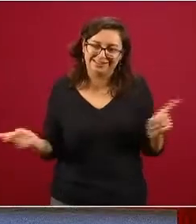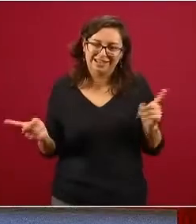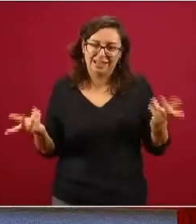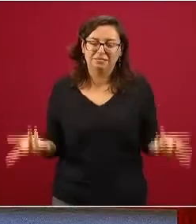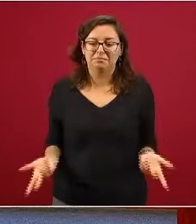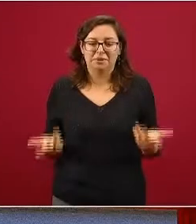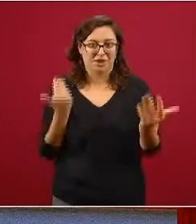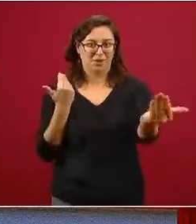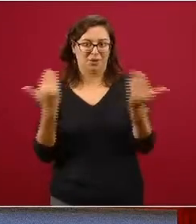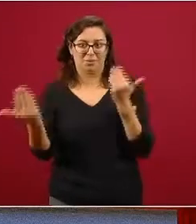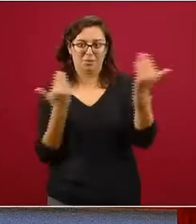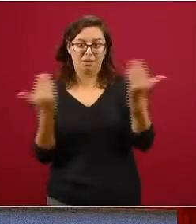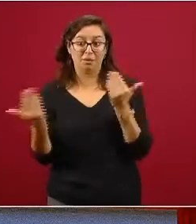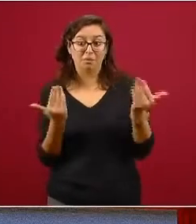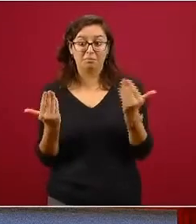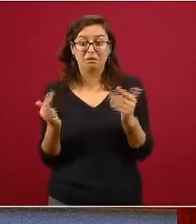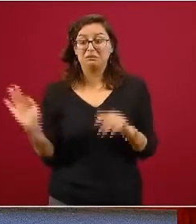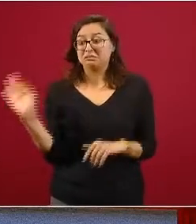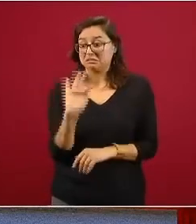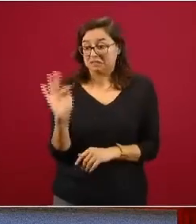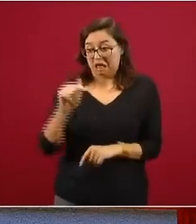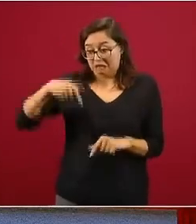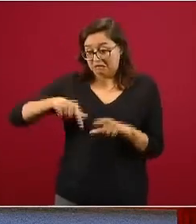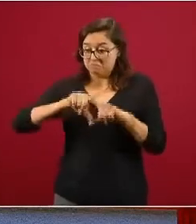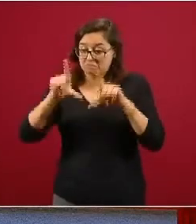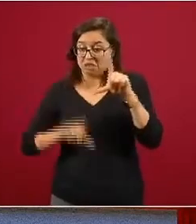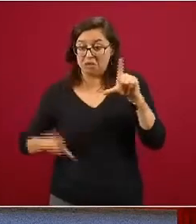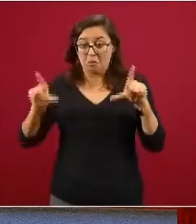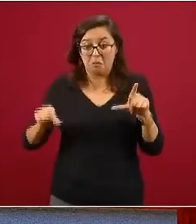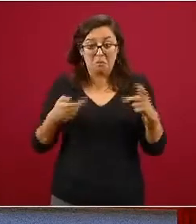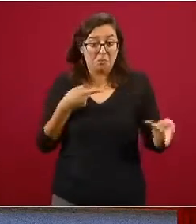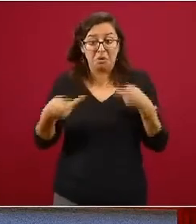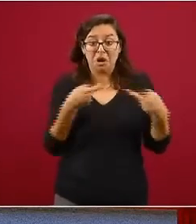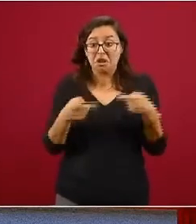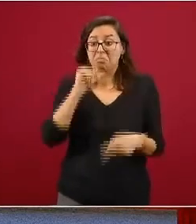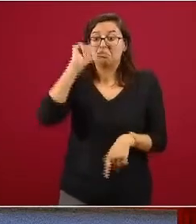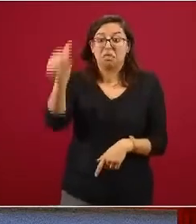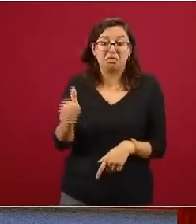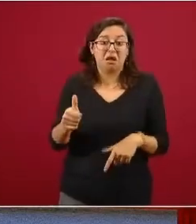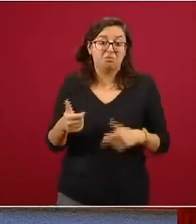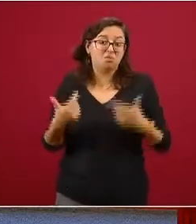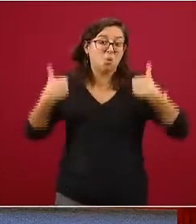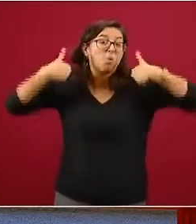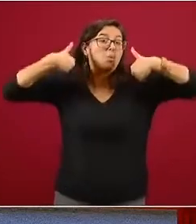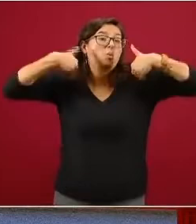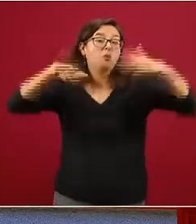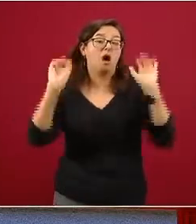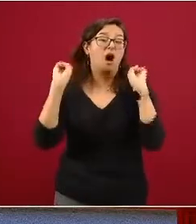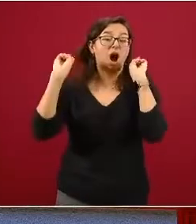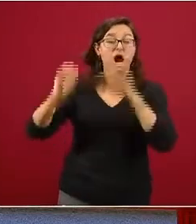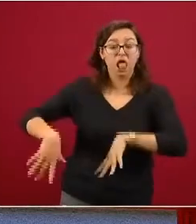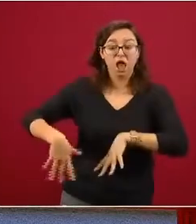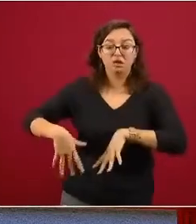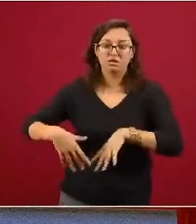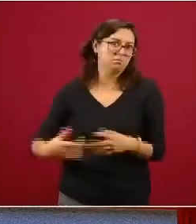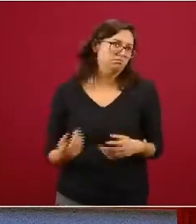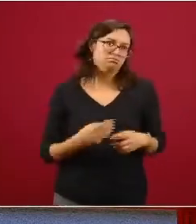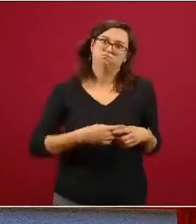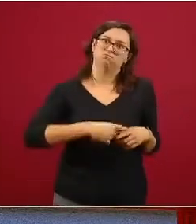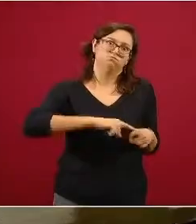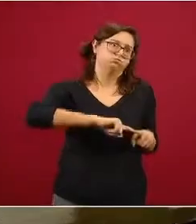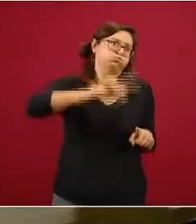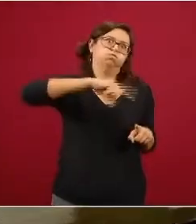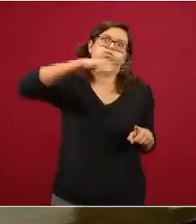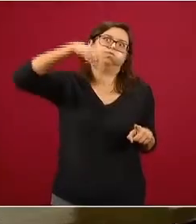una comparación con lo que hubiera podido pasar en México, si no se hubieran hecho las intervenciones. Y esa la hemos presentado